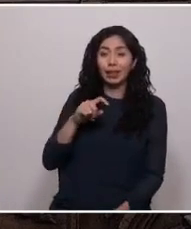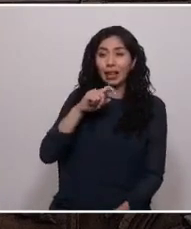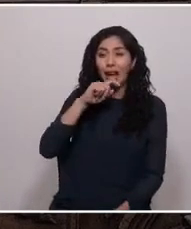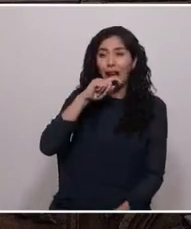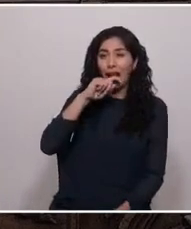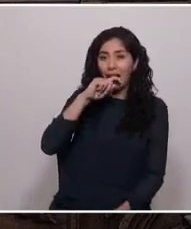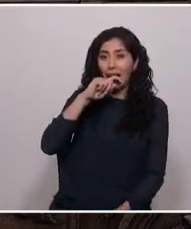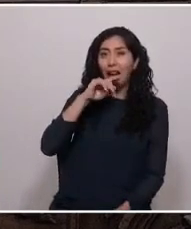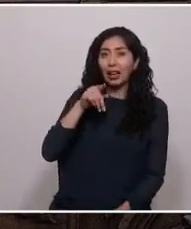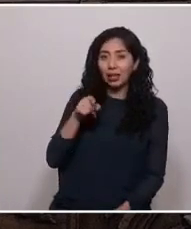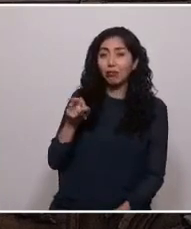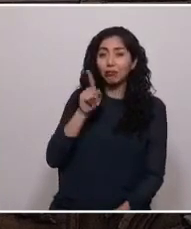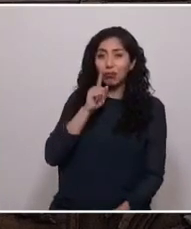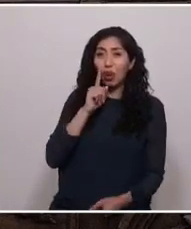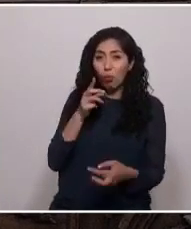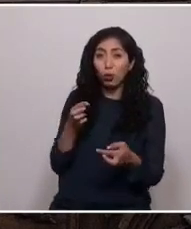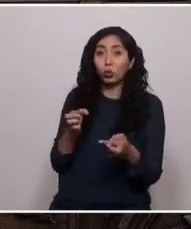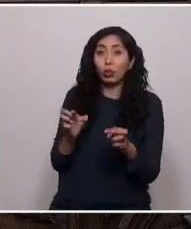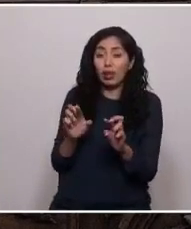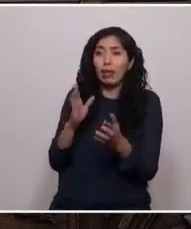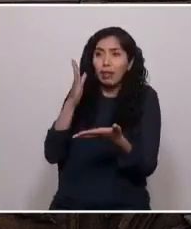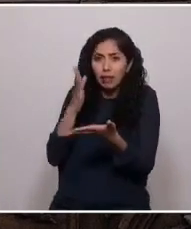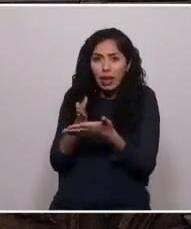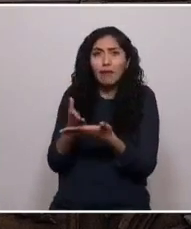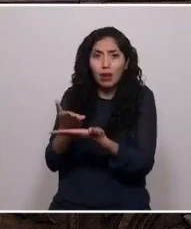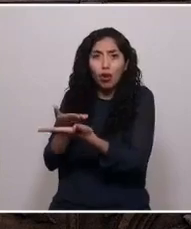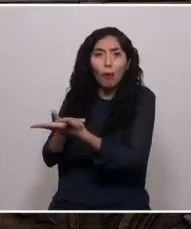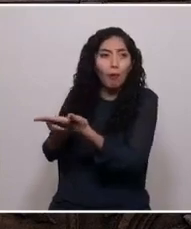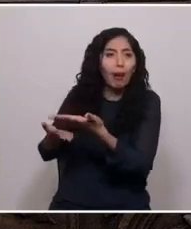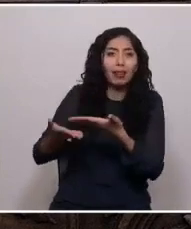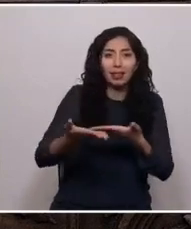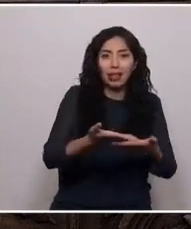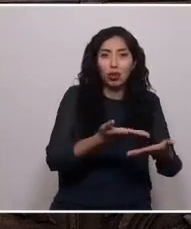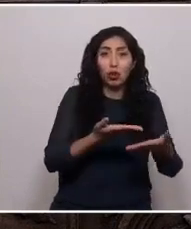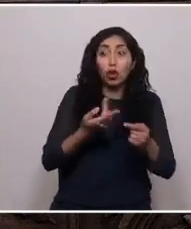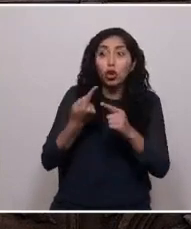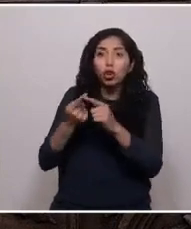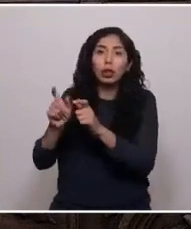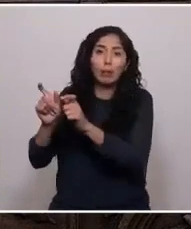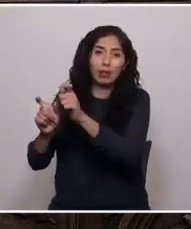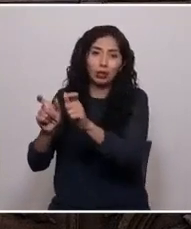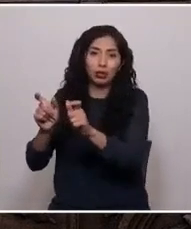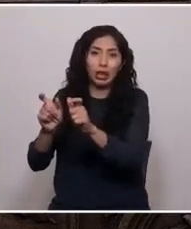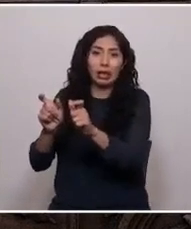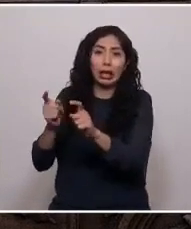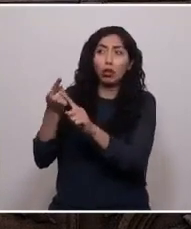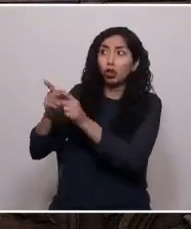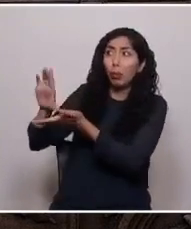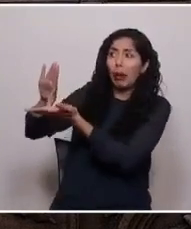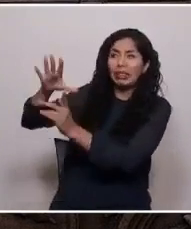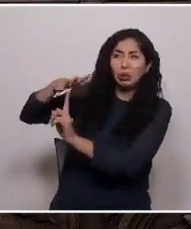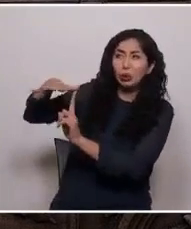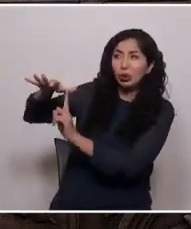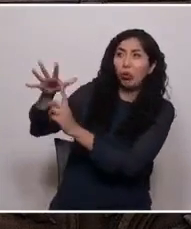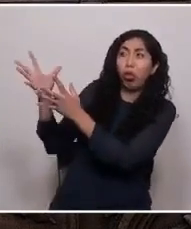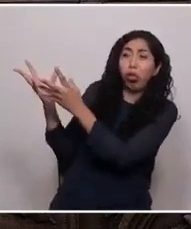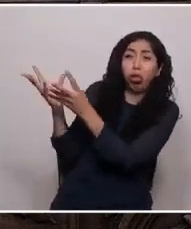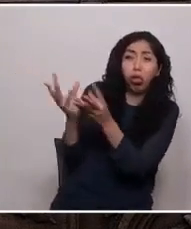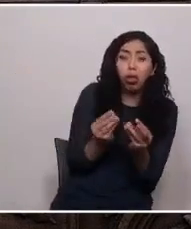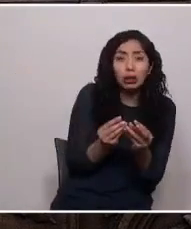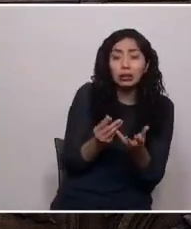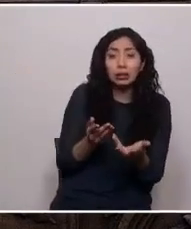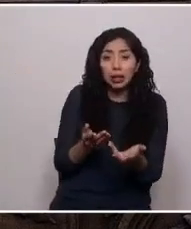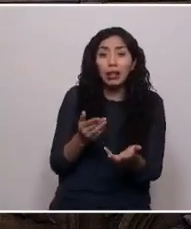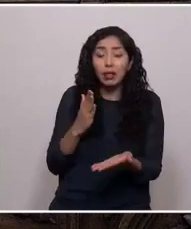foco de oportunidades que debe ser compartido con gente que escapa de las tiranías que quedan en este mundo por último